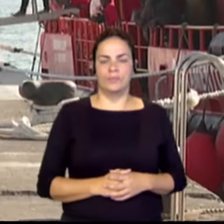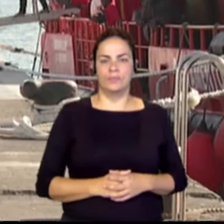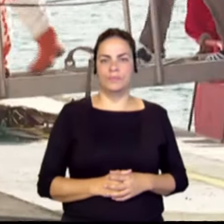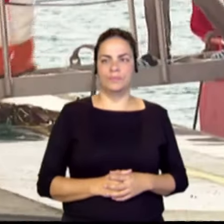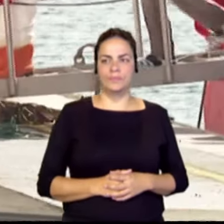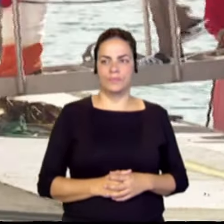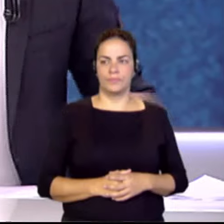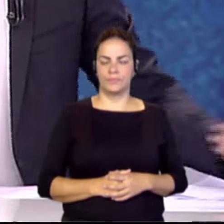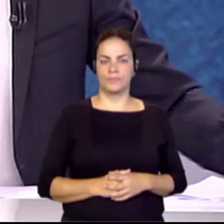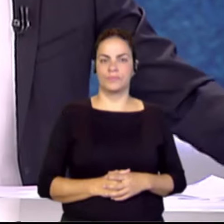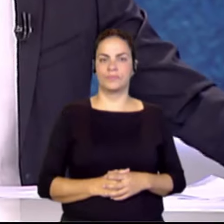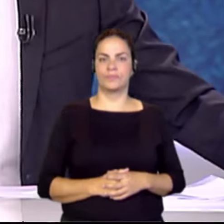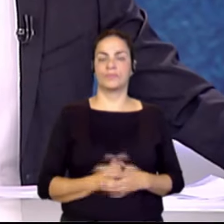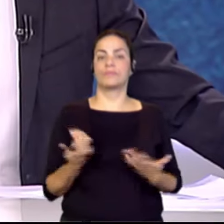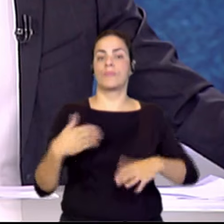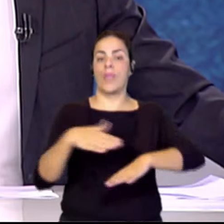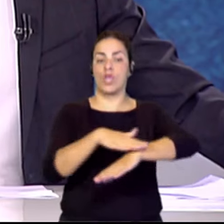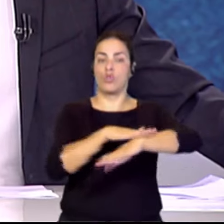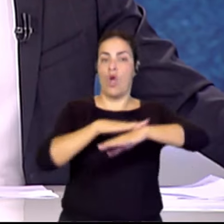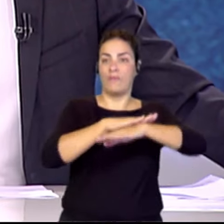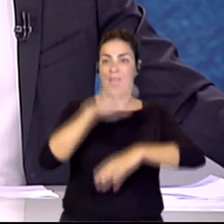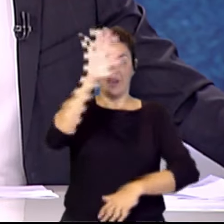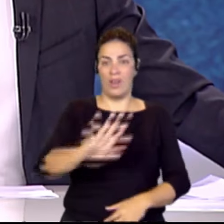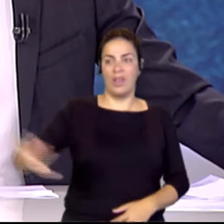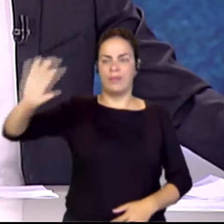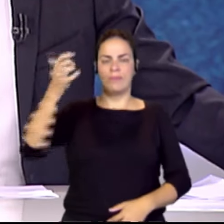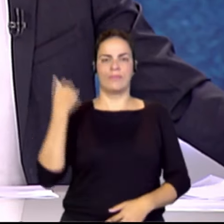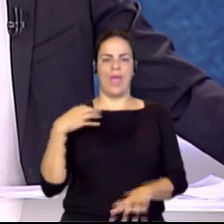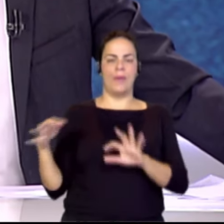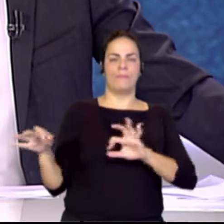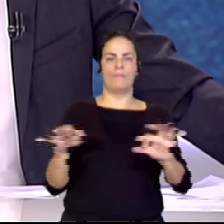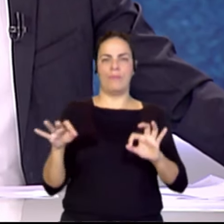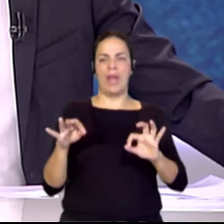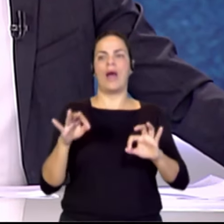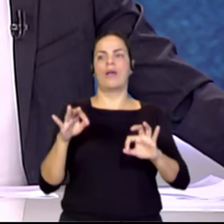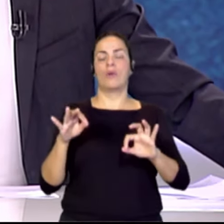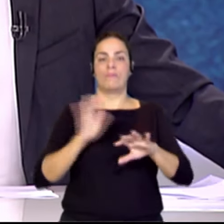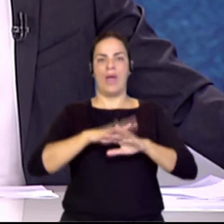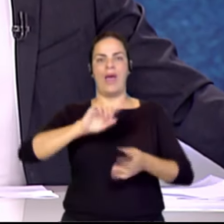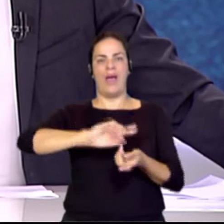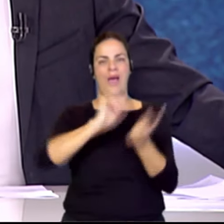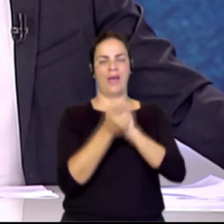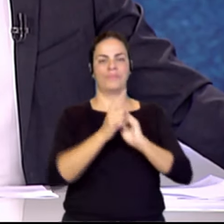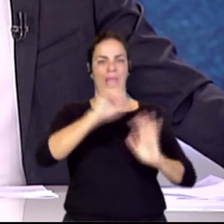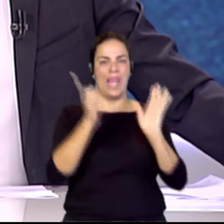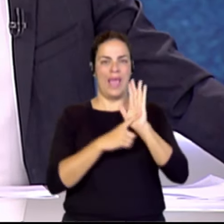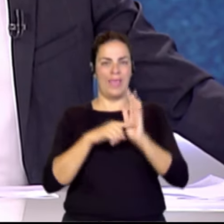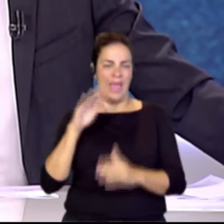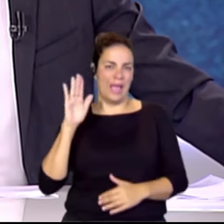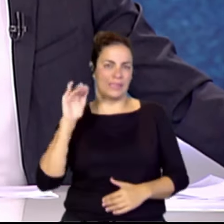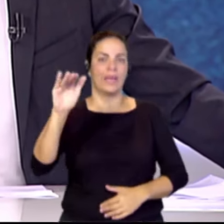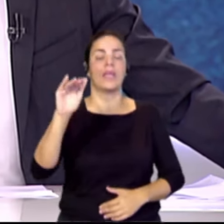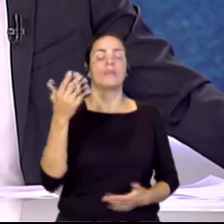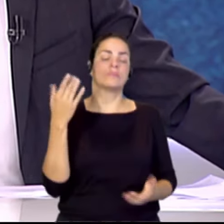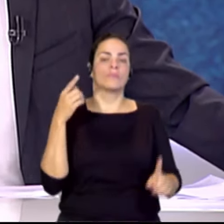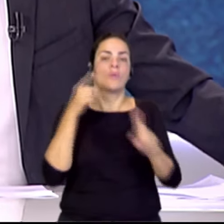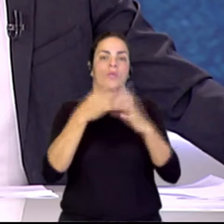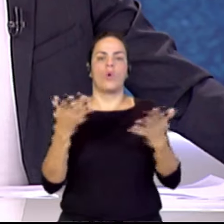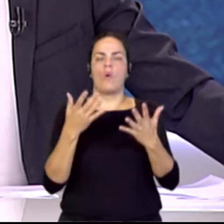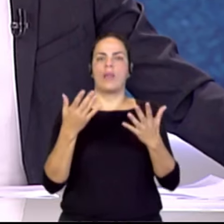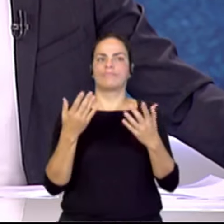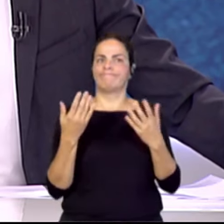2023 el gobierno central ya tiene lista la propuesta para reformar la ley de extranjería con la que pretende Establecer un sistema obligatorio